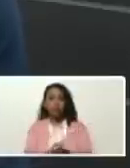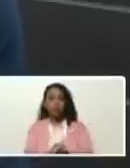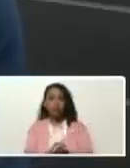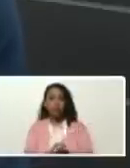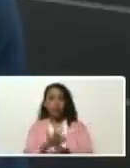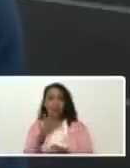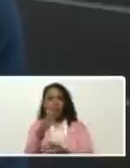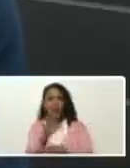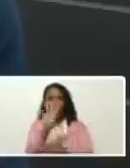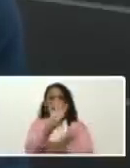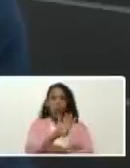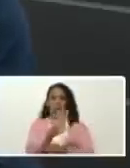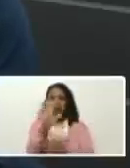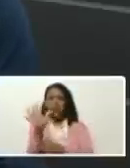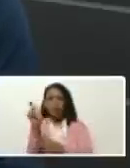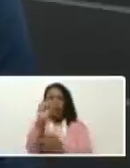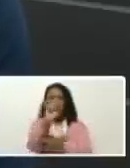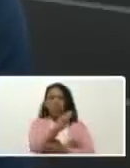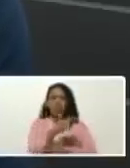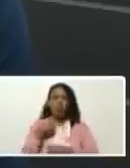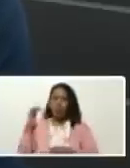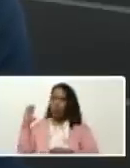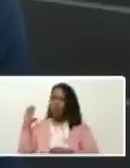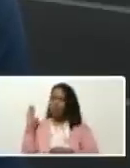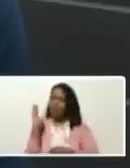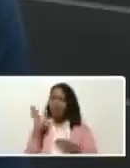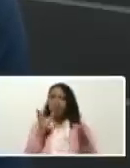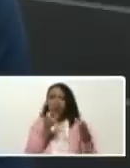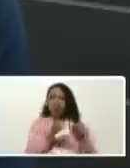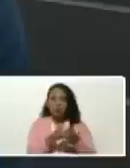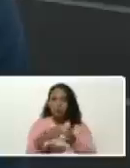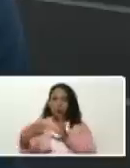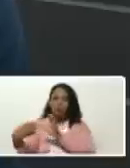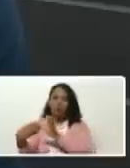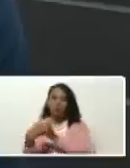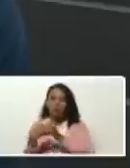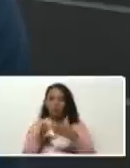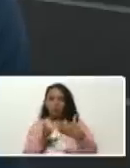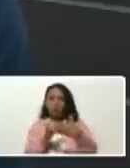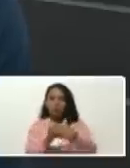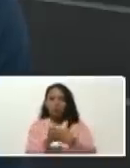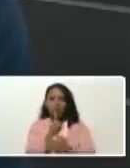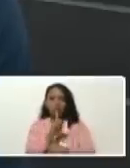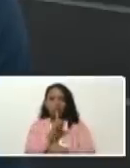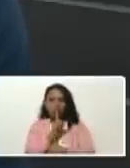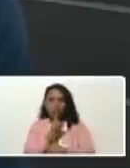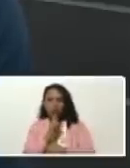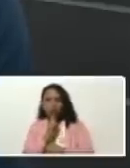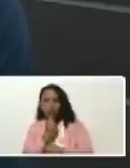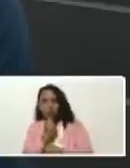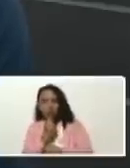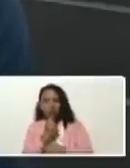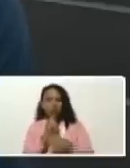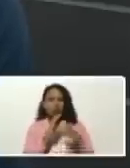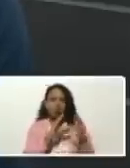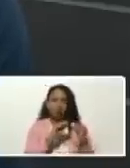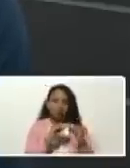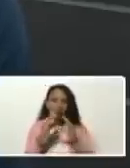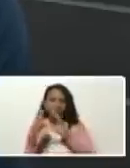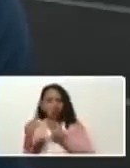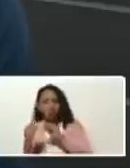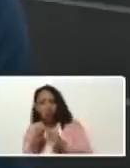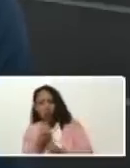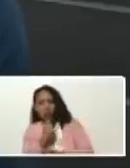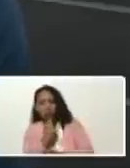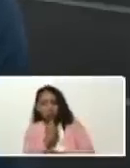hace aproximadamente 4 a 5 meses hemos venido teniendo reuniones discretas reuniones en